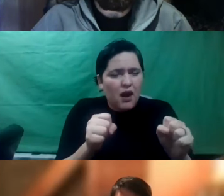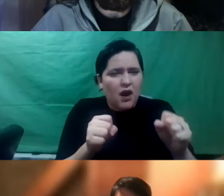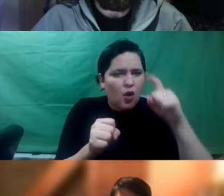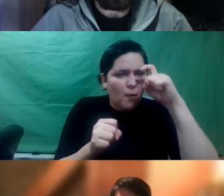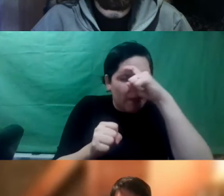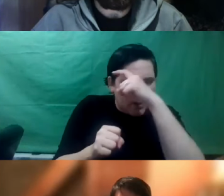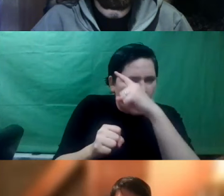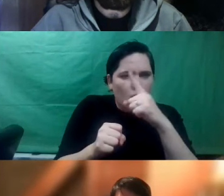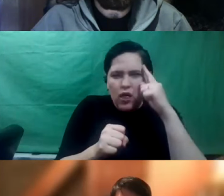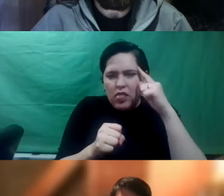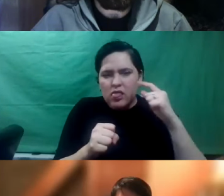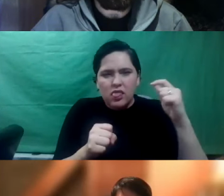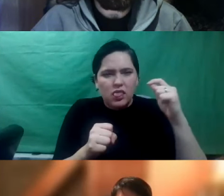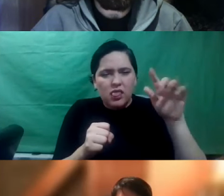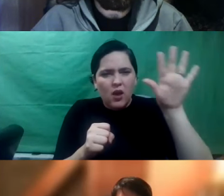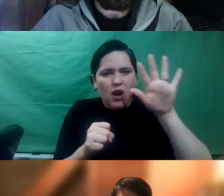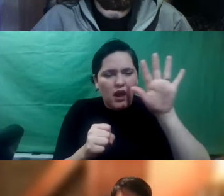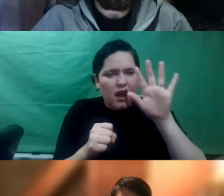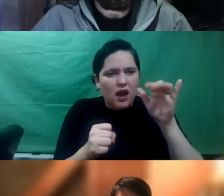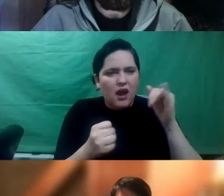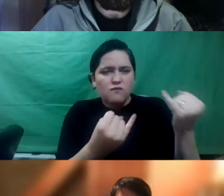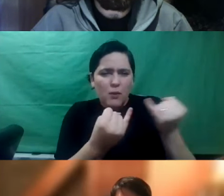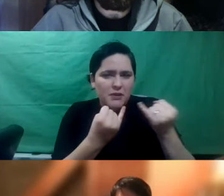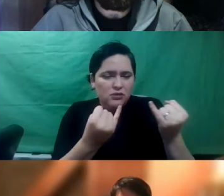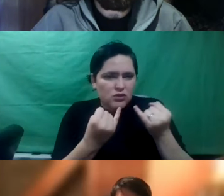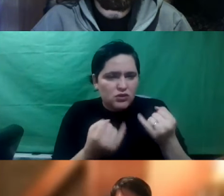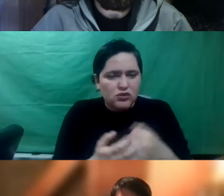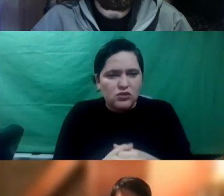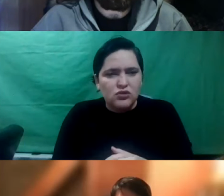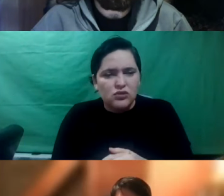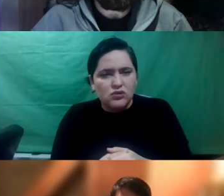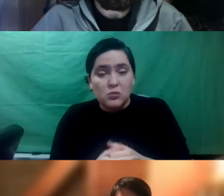más o menos, porque sí está interesante.